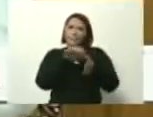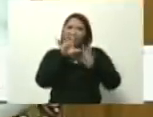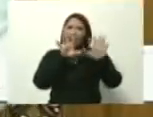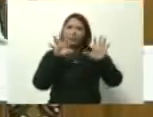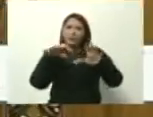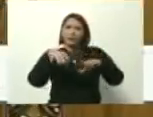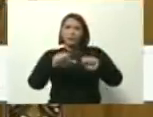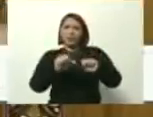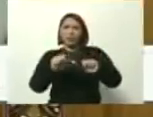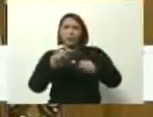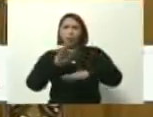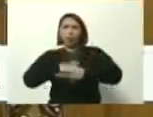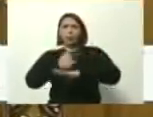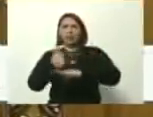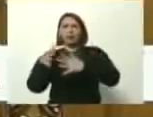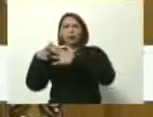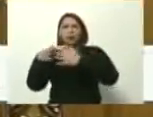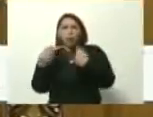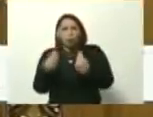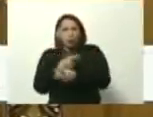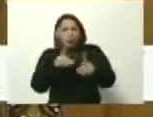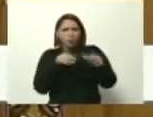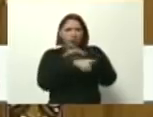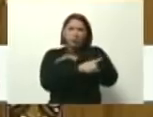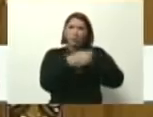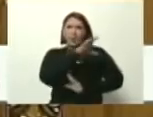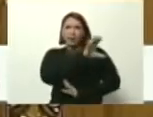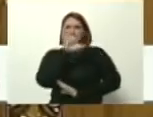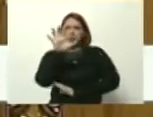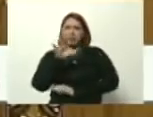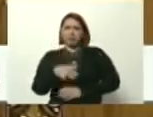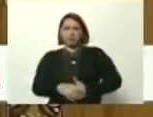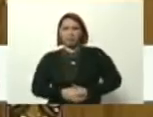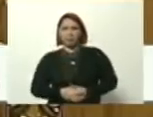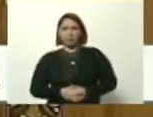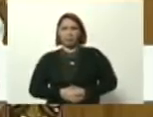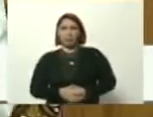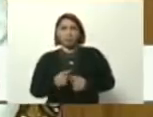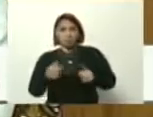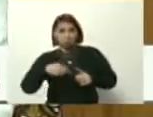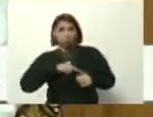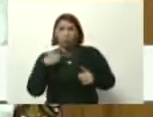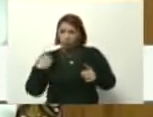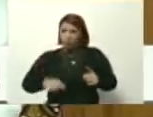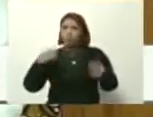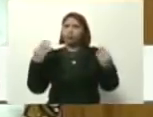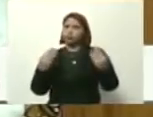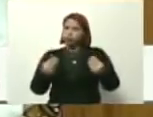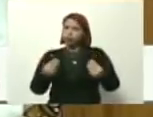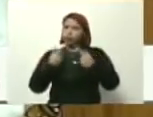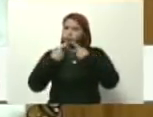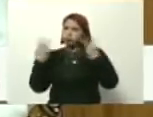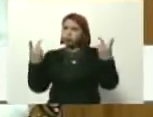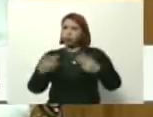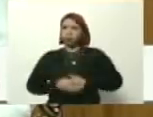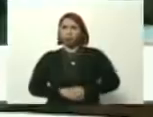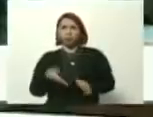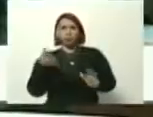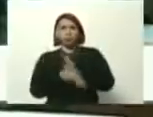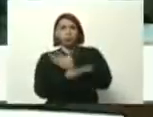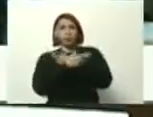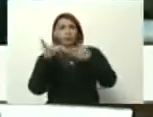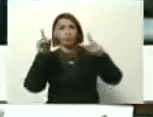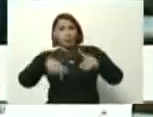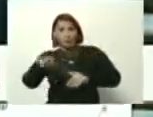por Estados Unidos, cómo está la democracia en esos países. Pero nosotros sí tenemos mucho por decir sobre la